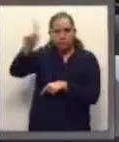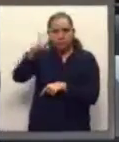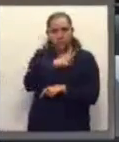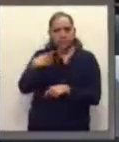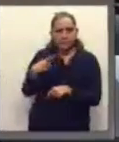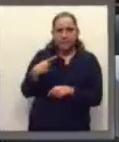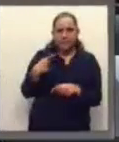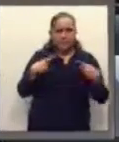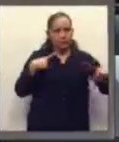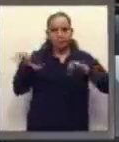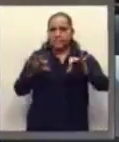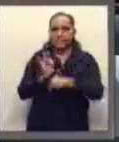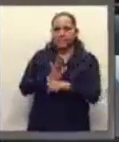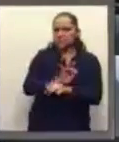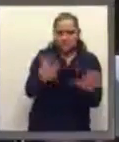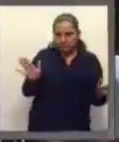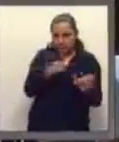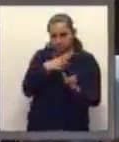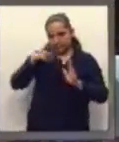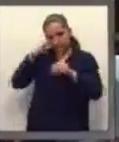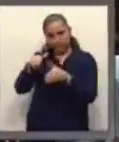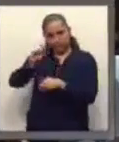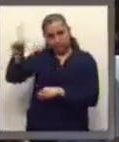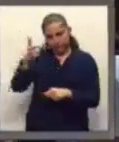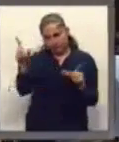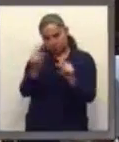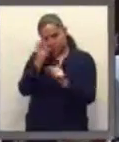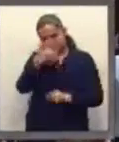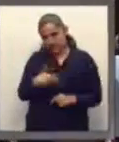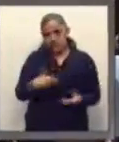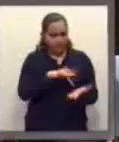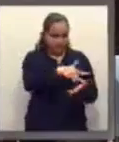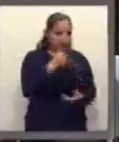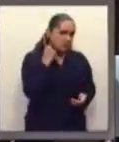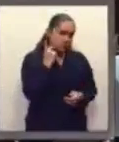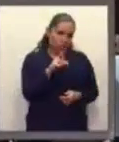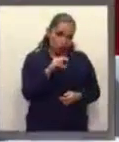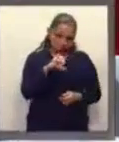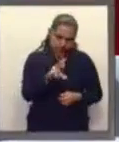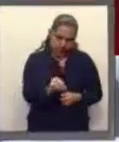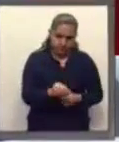estos centros. Es cuanto, presidente. Gracias, diputado Romero.